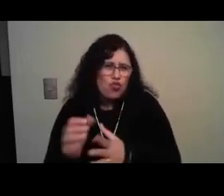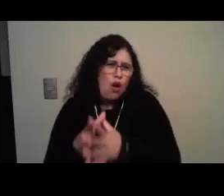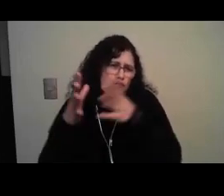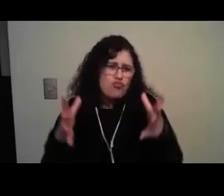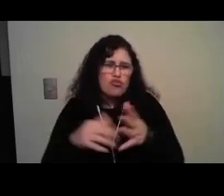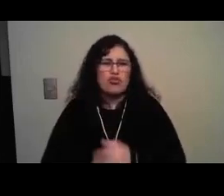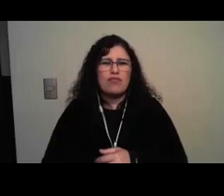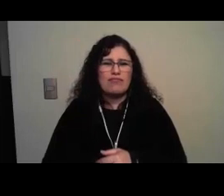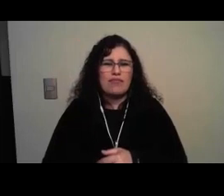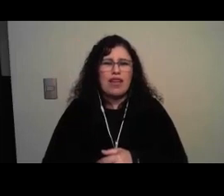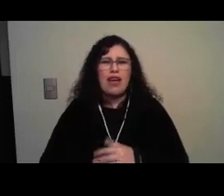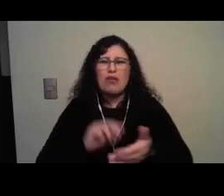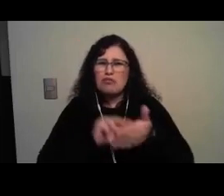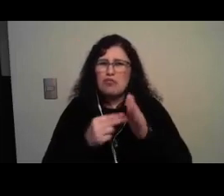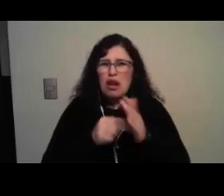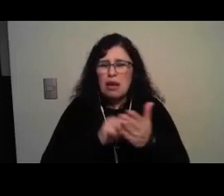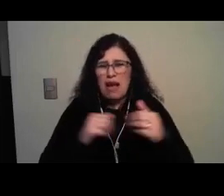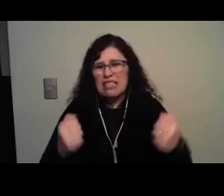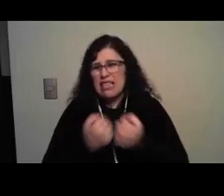la ocurrencia de accidentes.